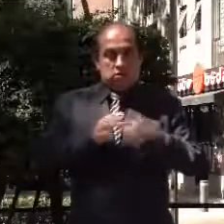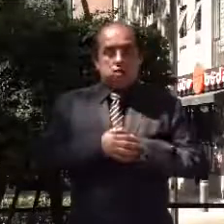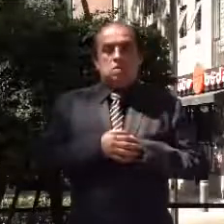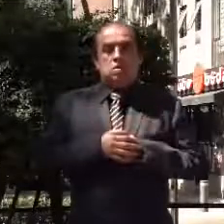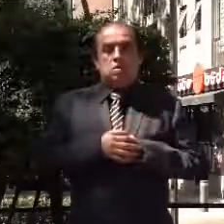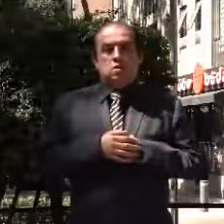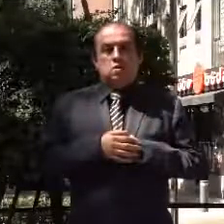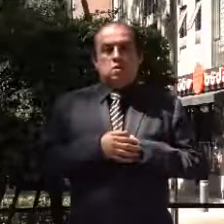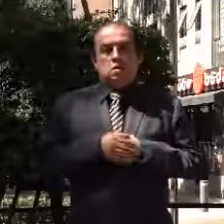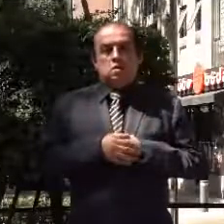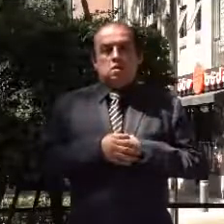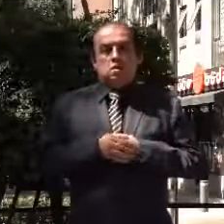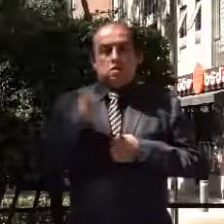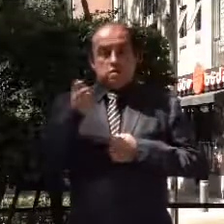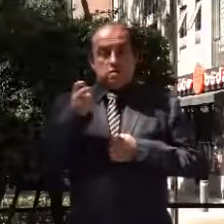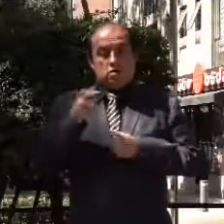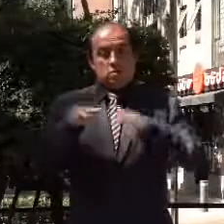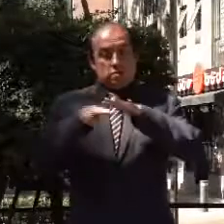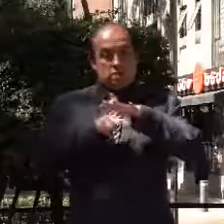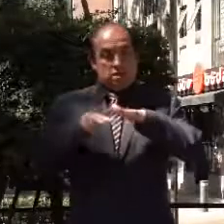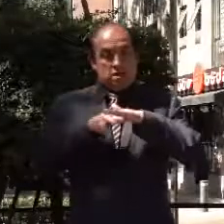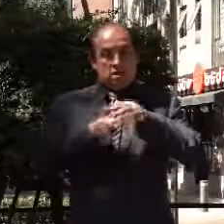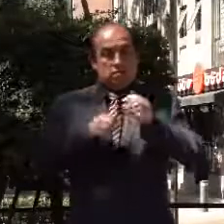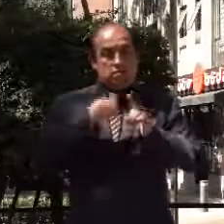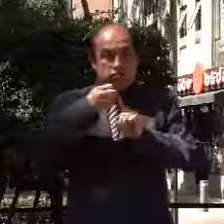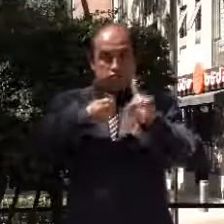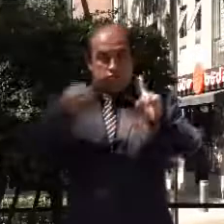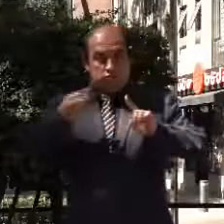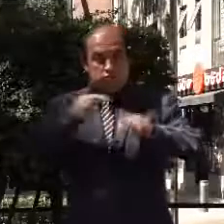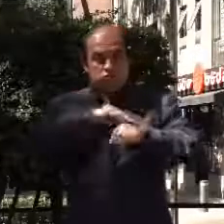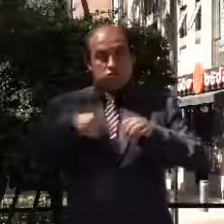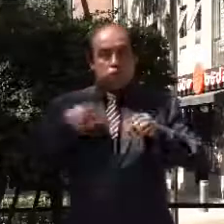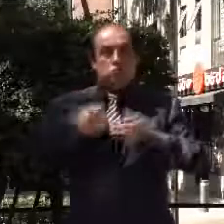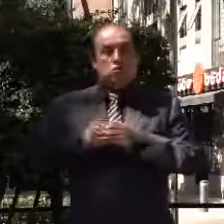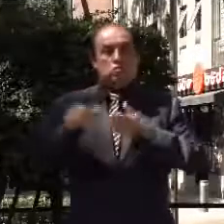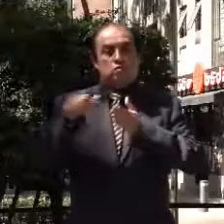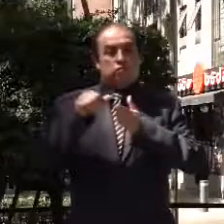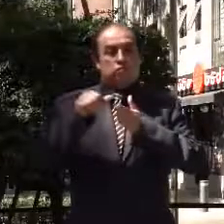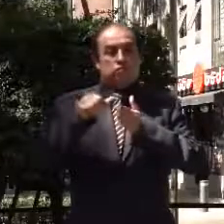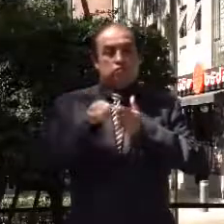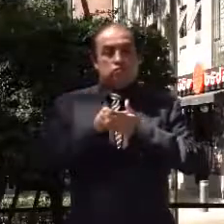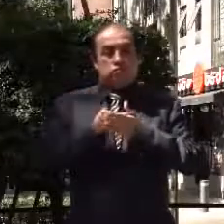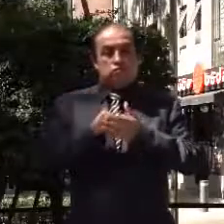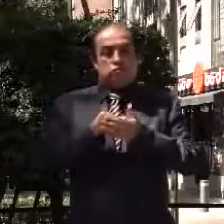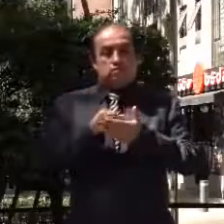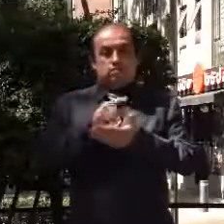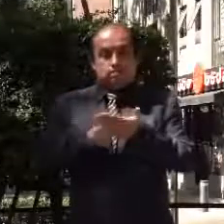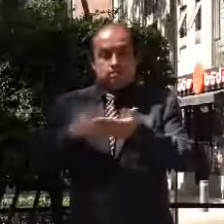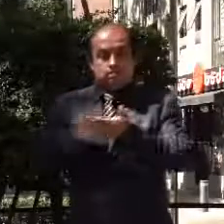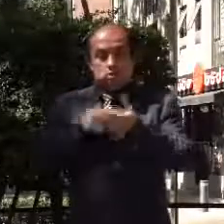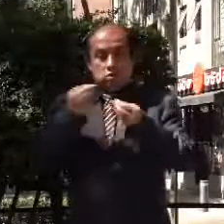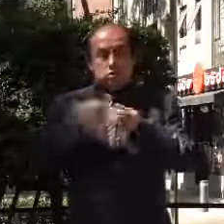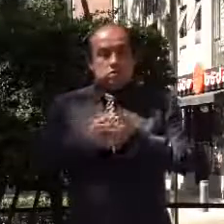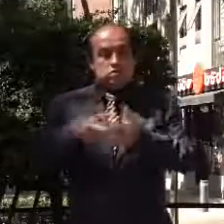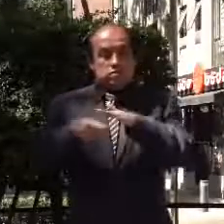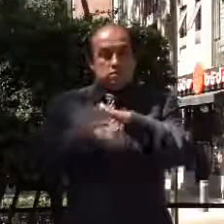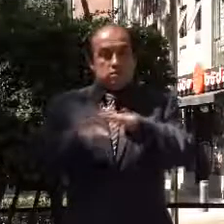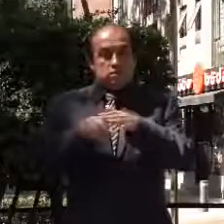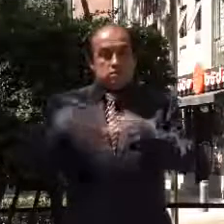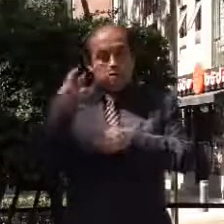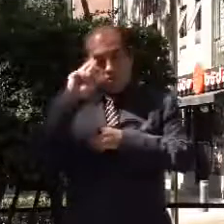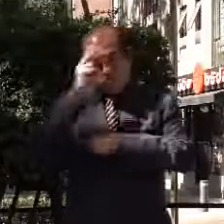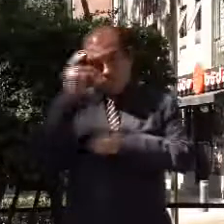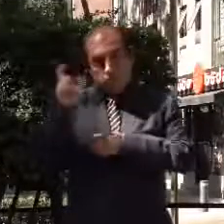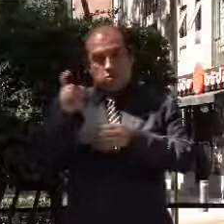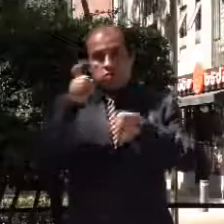Y pues fueron plazas irregulares, de hecho cancelamos muchísimas plazas, si ustedes se acuerdan, en cuanto entramos al gobierno, porque